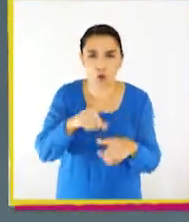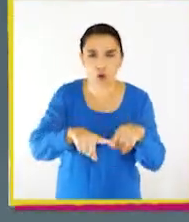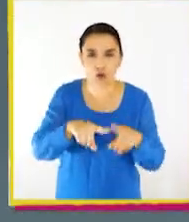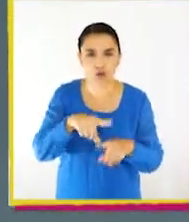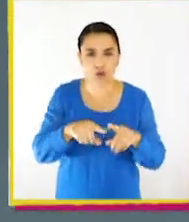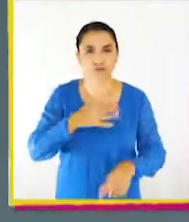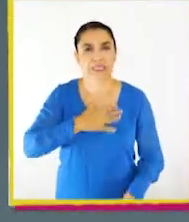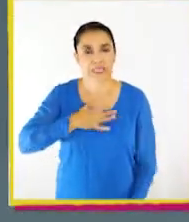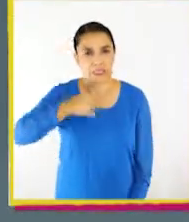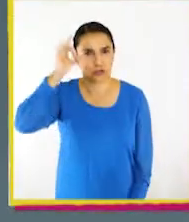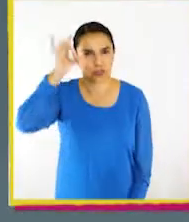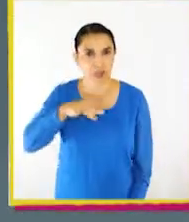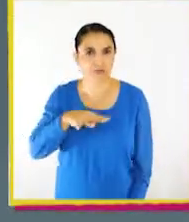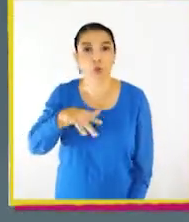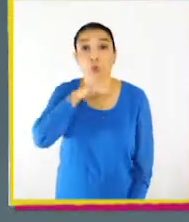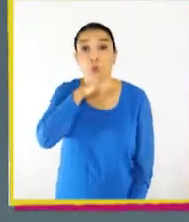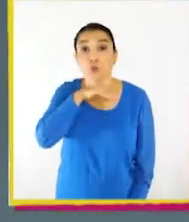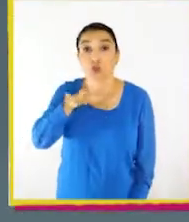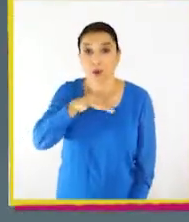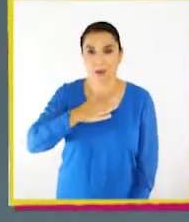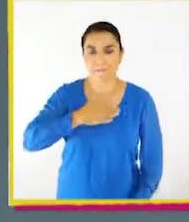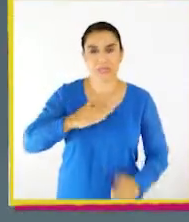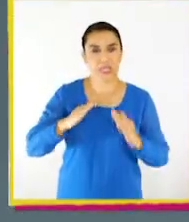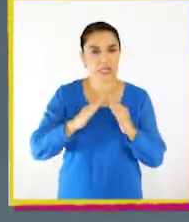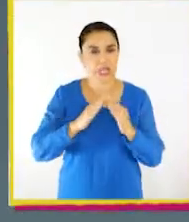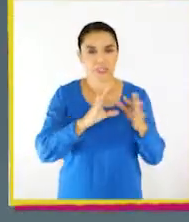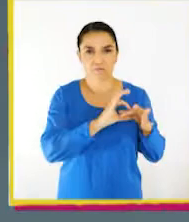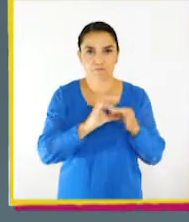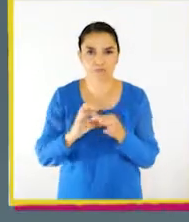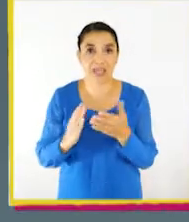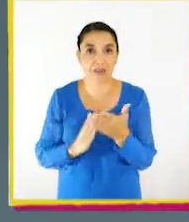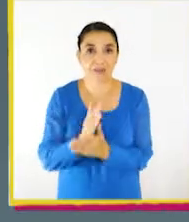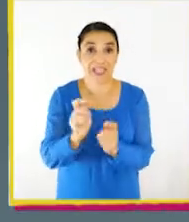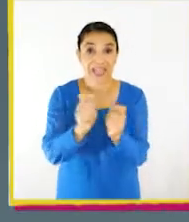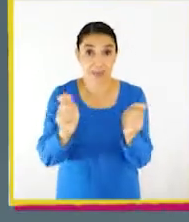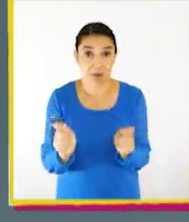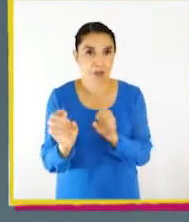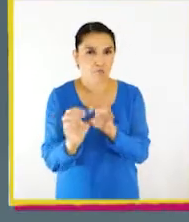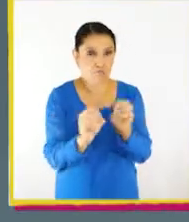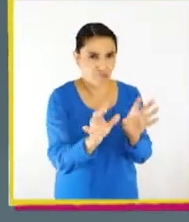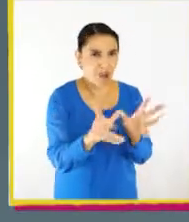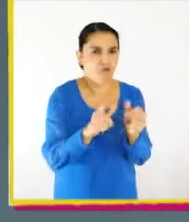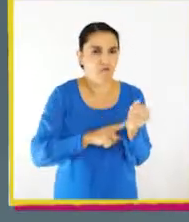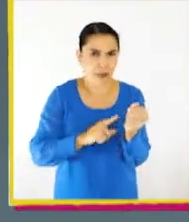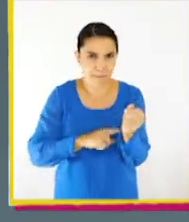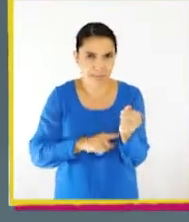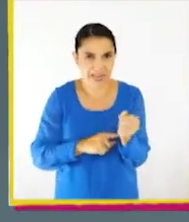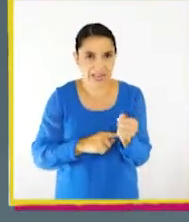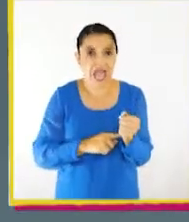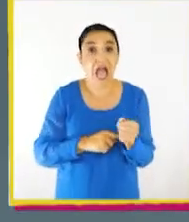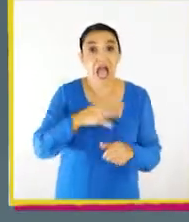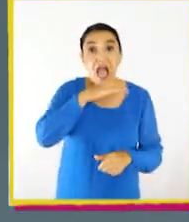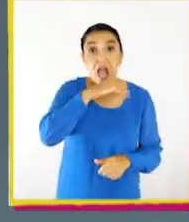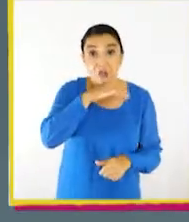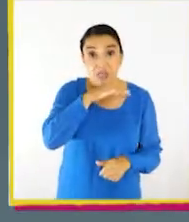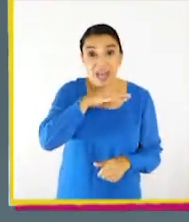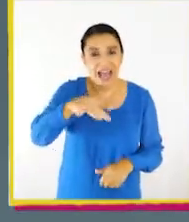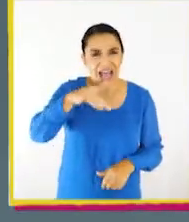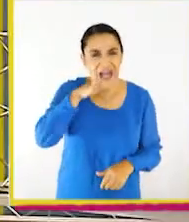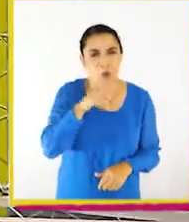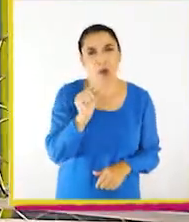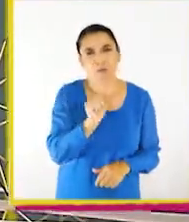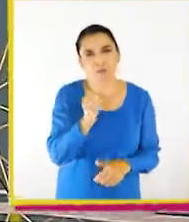eso quiero saber cuánto se consume en mi casa, para de esa forma comenzar una campaña en mi familia para gastar menos agua y ayudar al